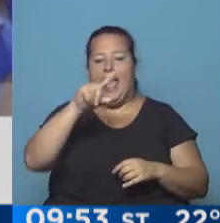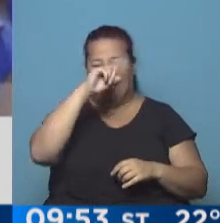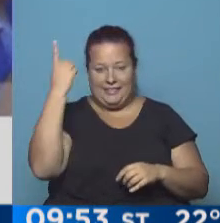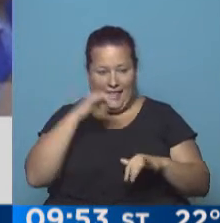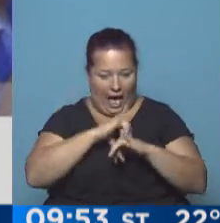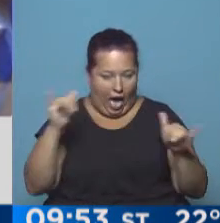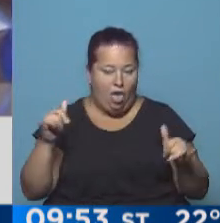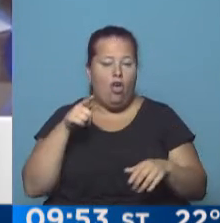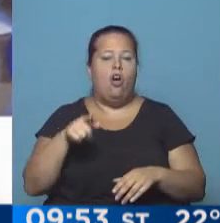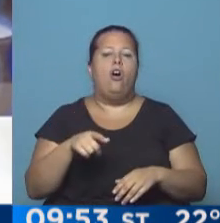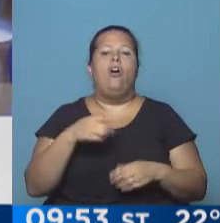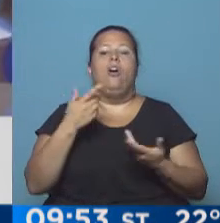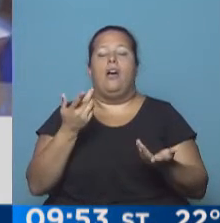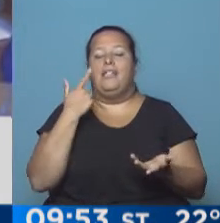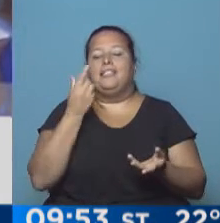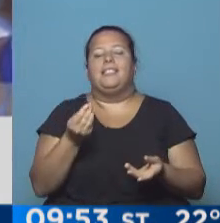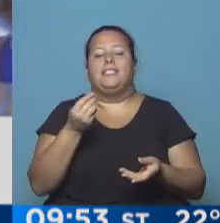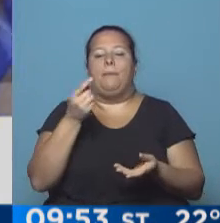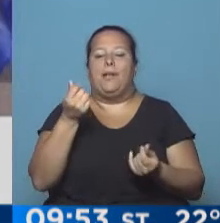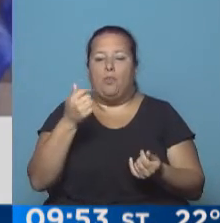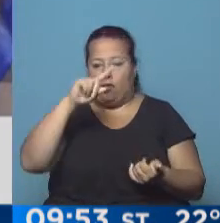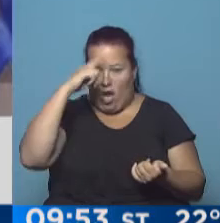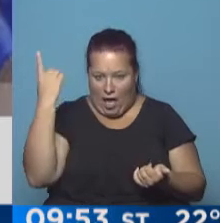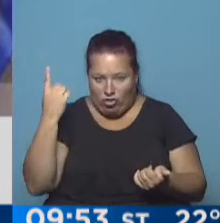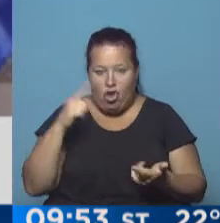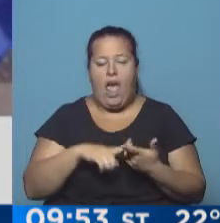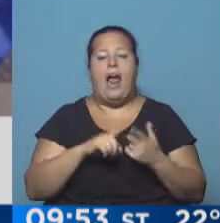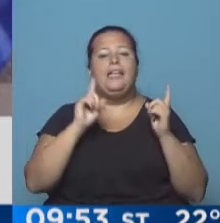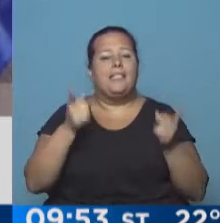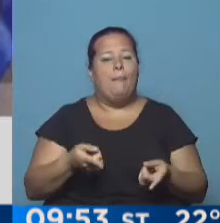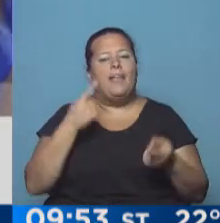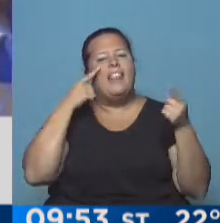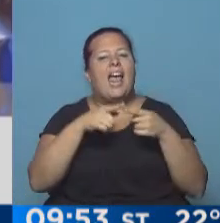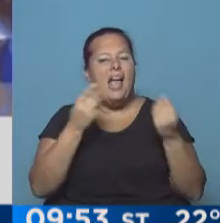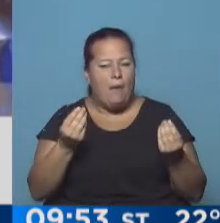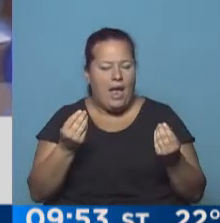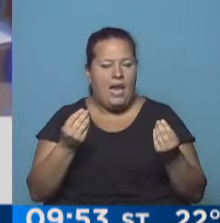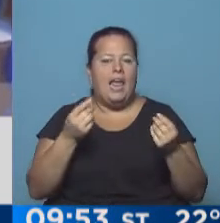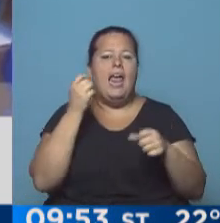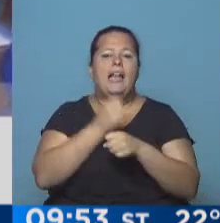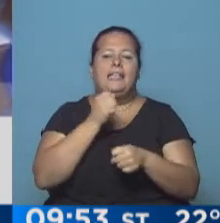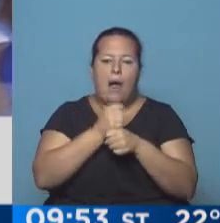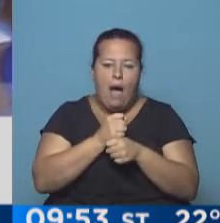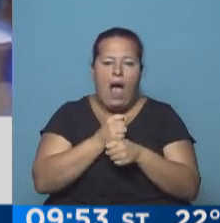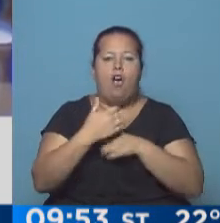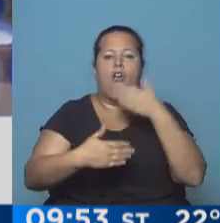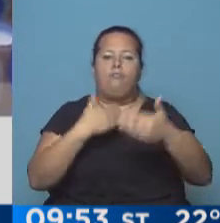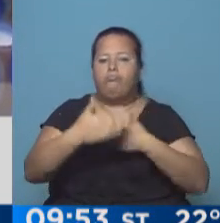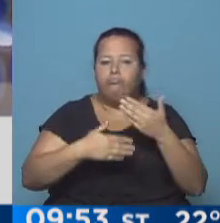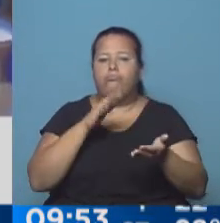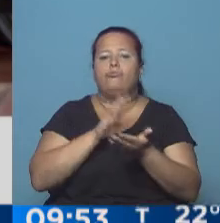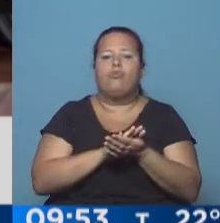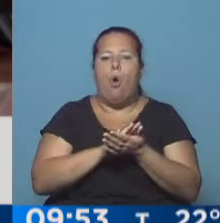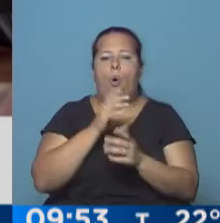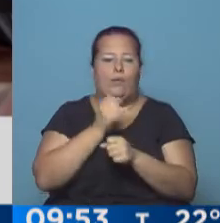Estado, que representa el presupuesto nacional y que tiene que ver con la gestión y el desarrollo